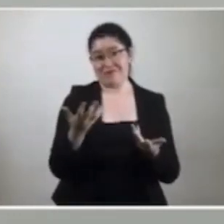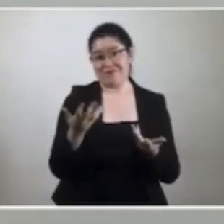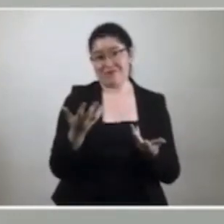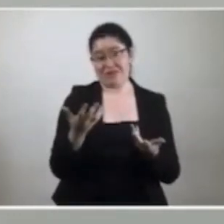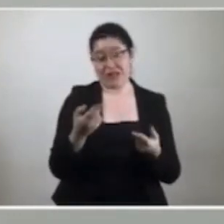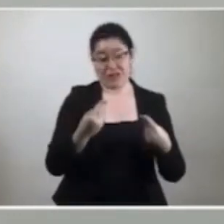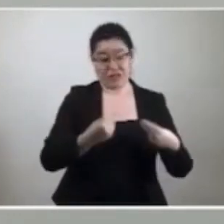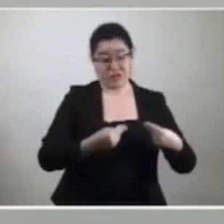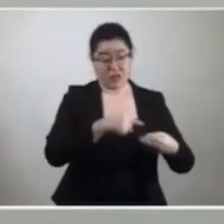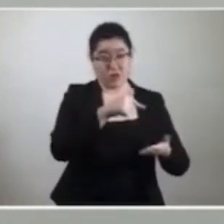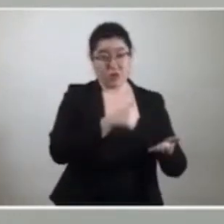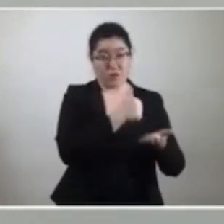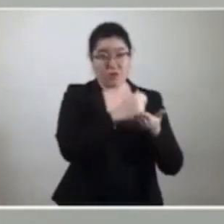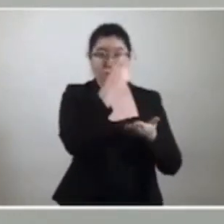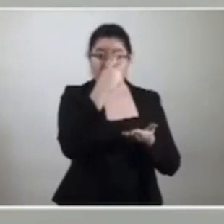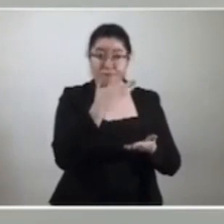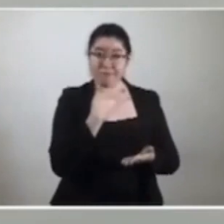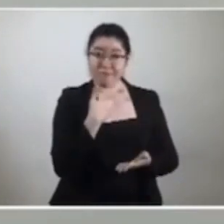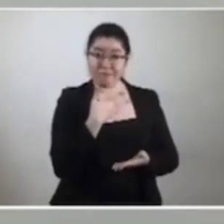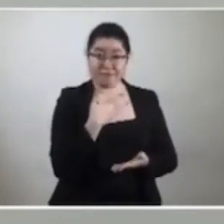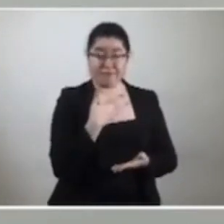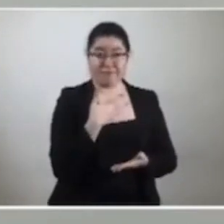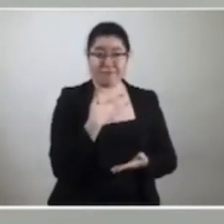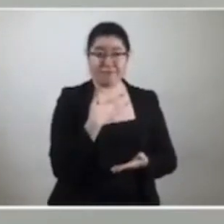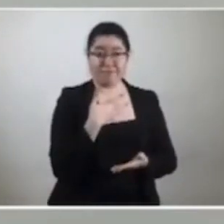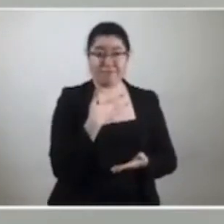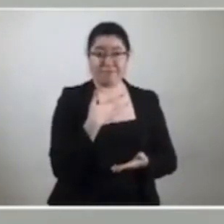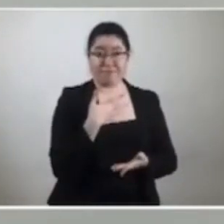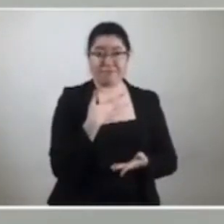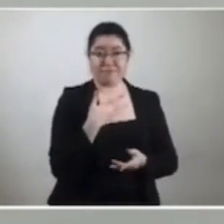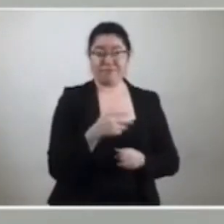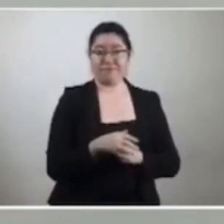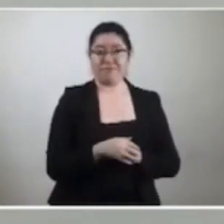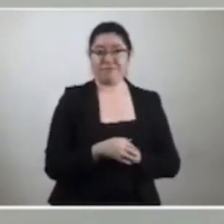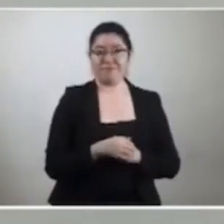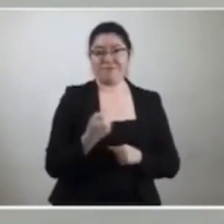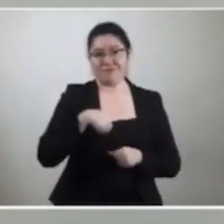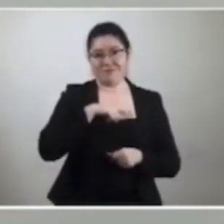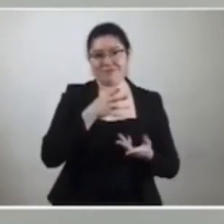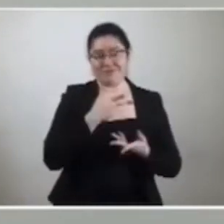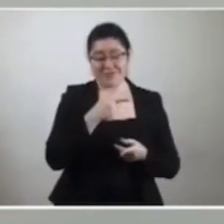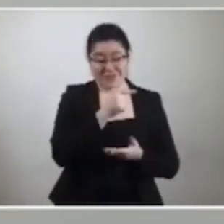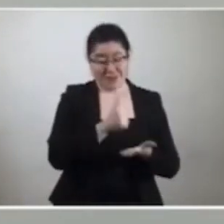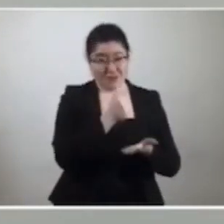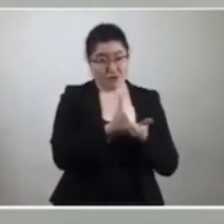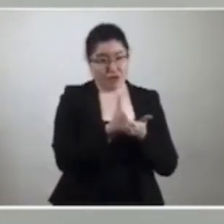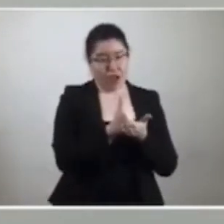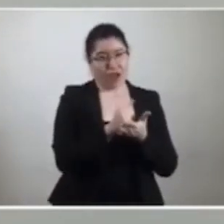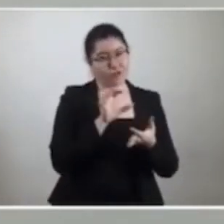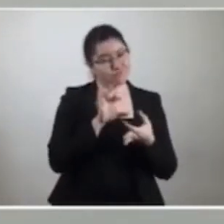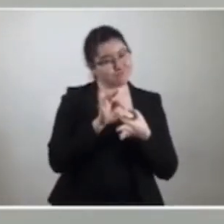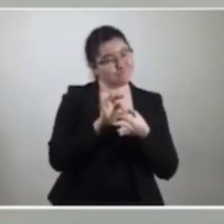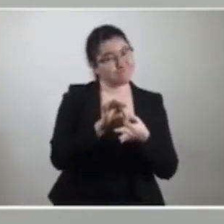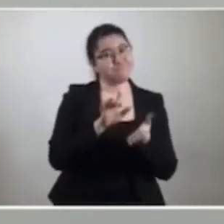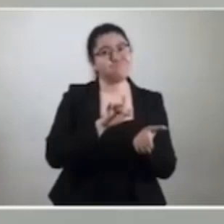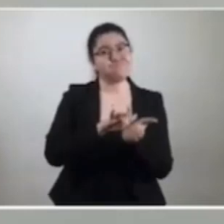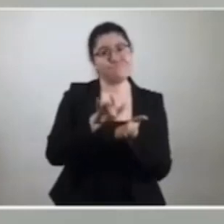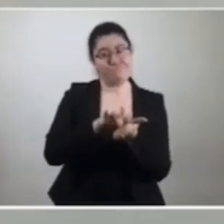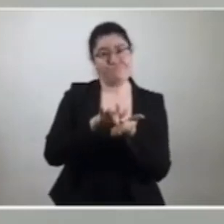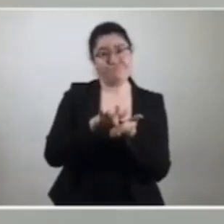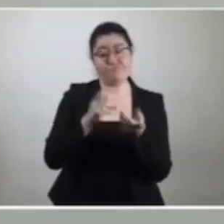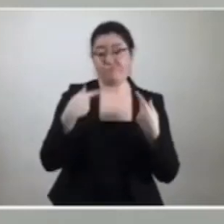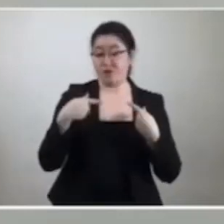instalados negocios en la Ciudad de México, y pues hacer que la ciudad se vuelva una ciudad solidaria. Y aquel que no